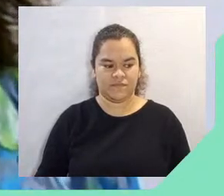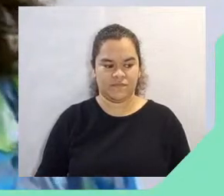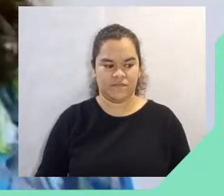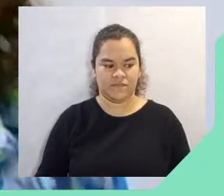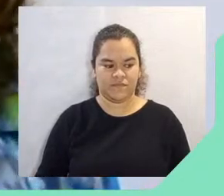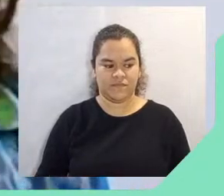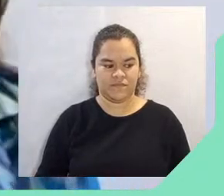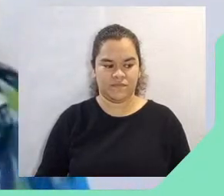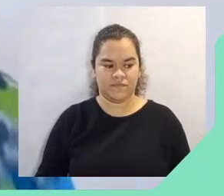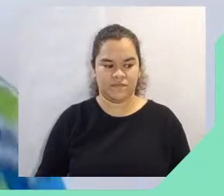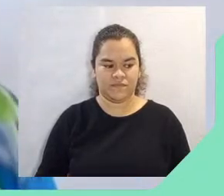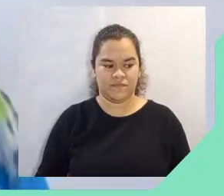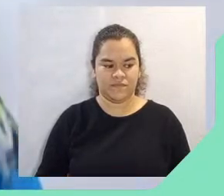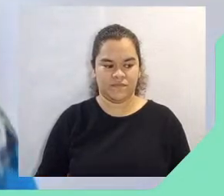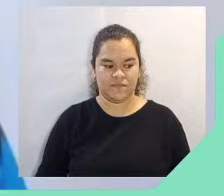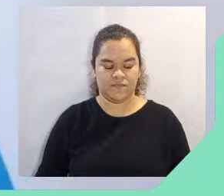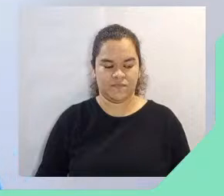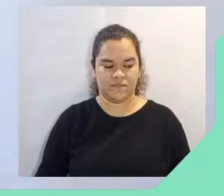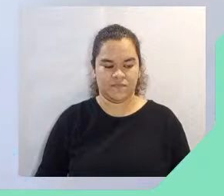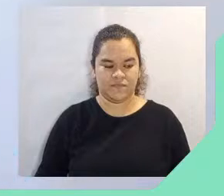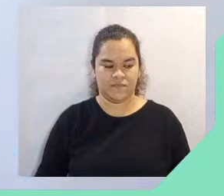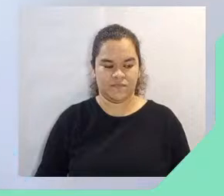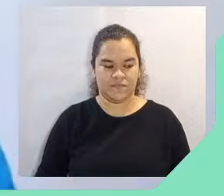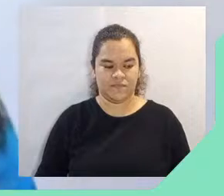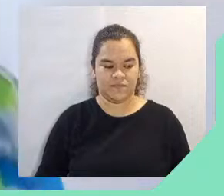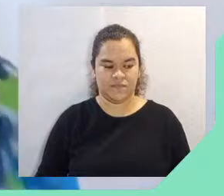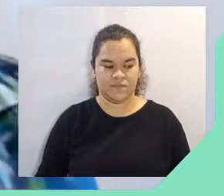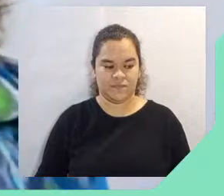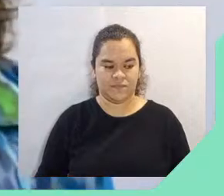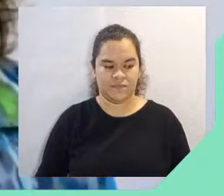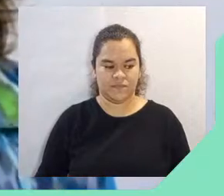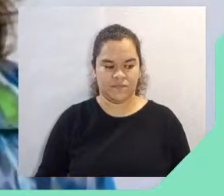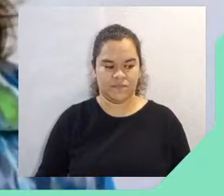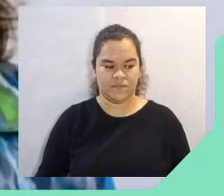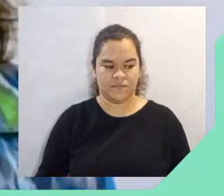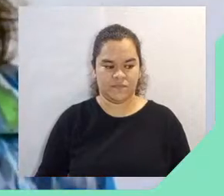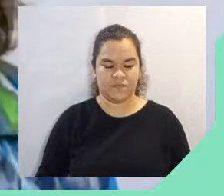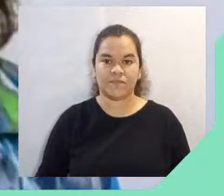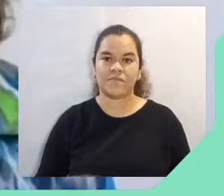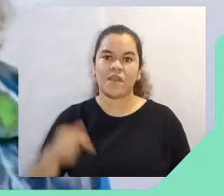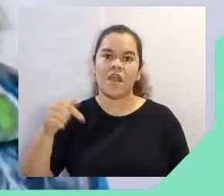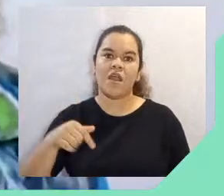las profesionales y a la licenciada, que es Evangelina